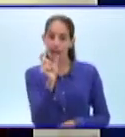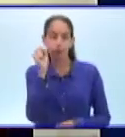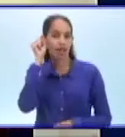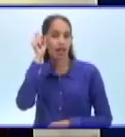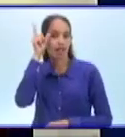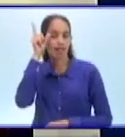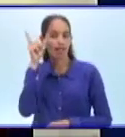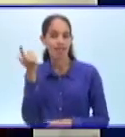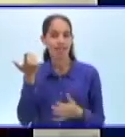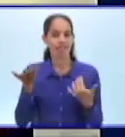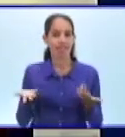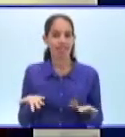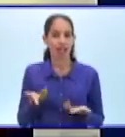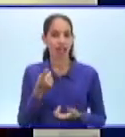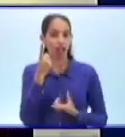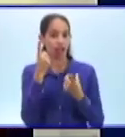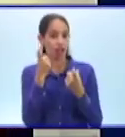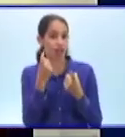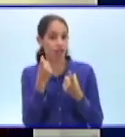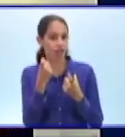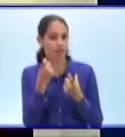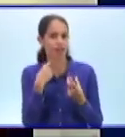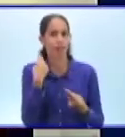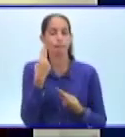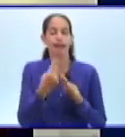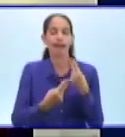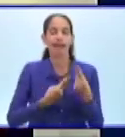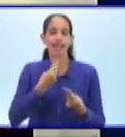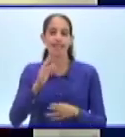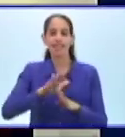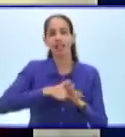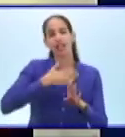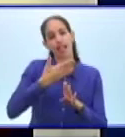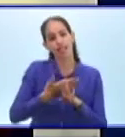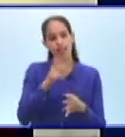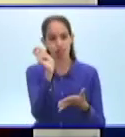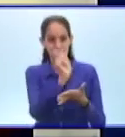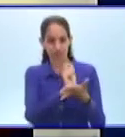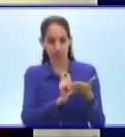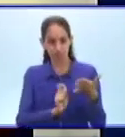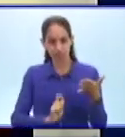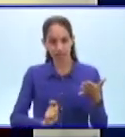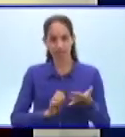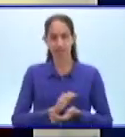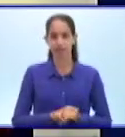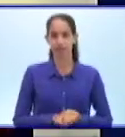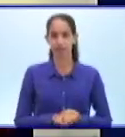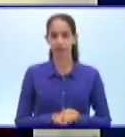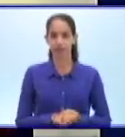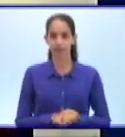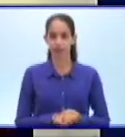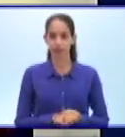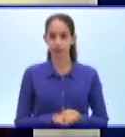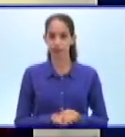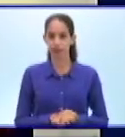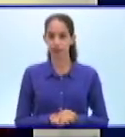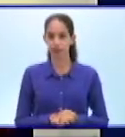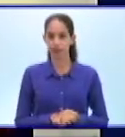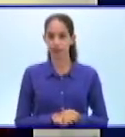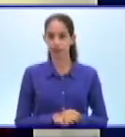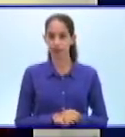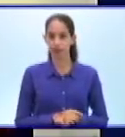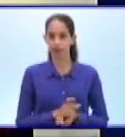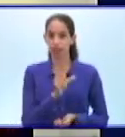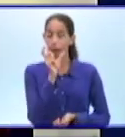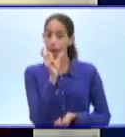pudieran hacer falta para la realización de la redacción. Palabras e ideas que van a constituir parte